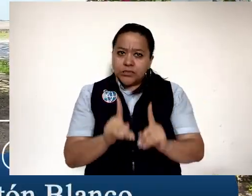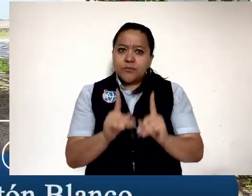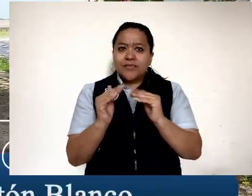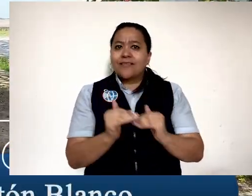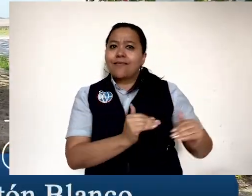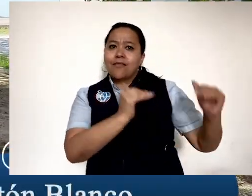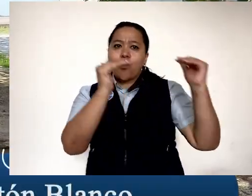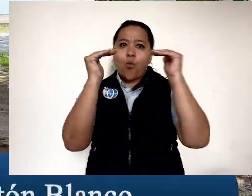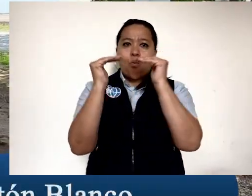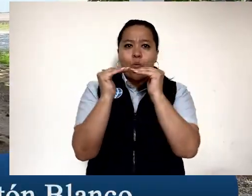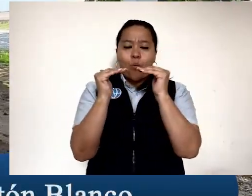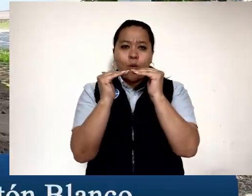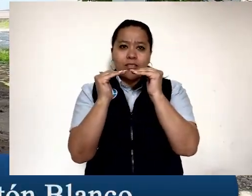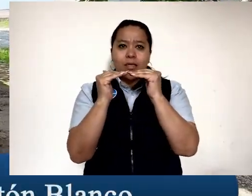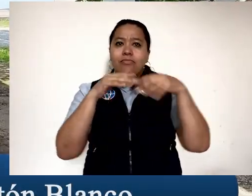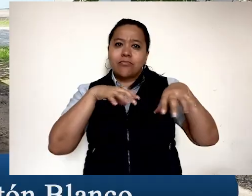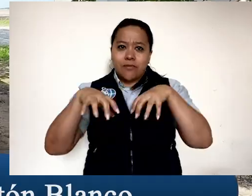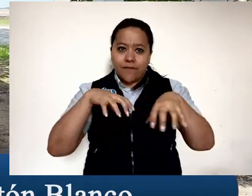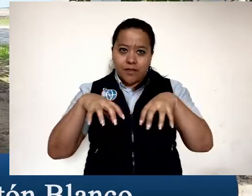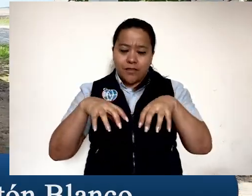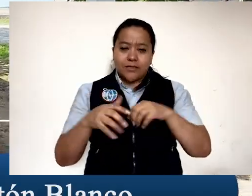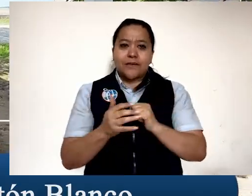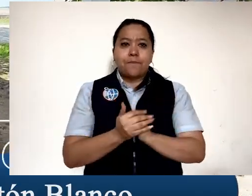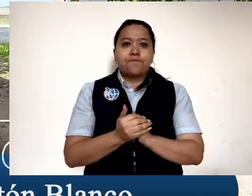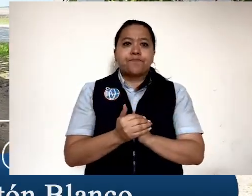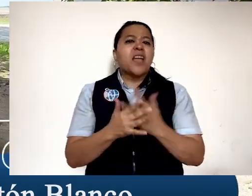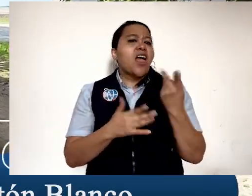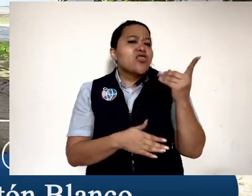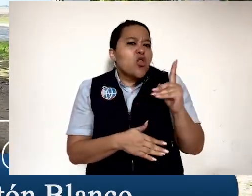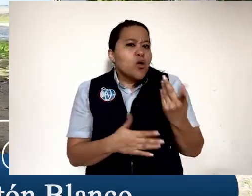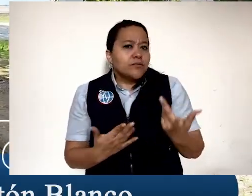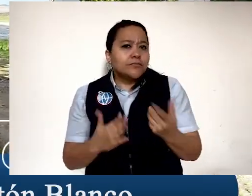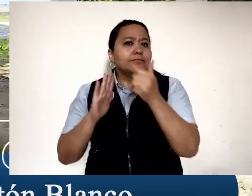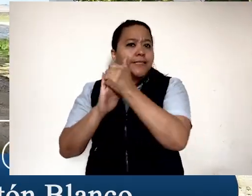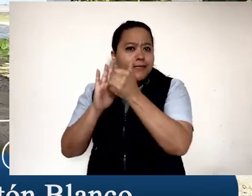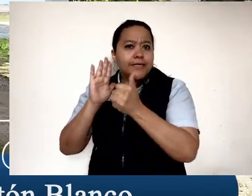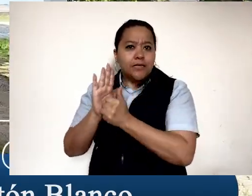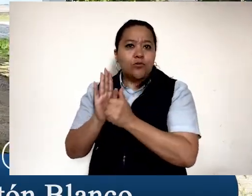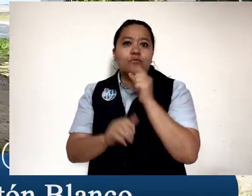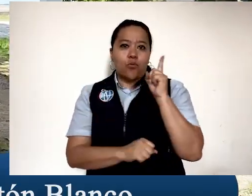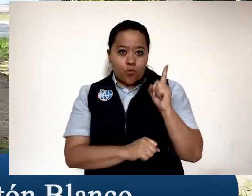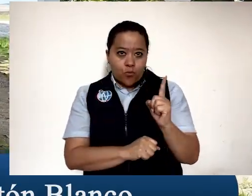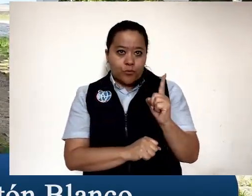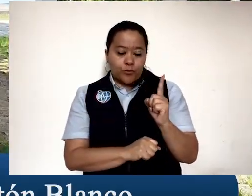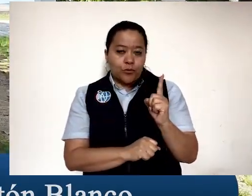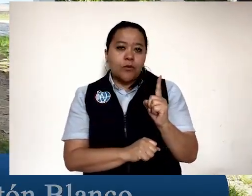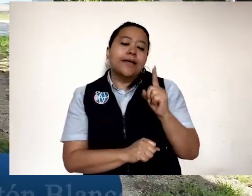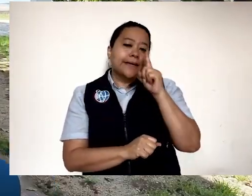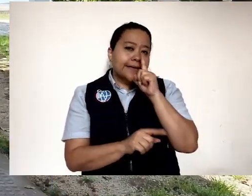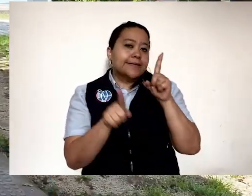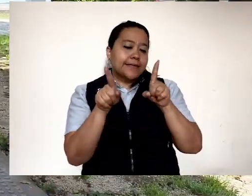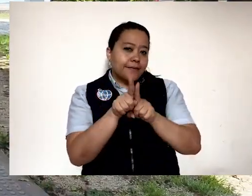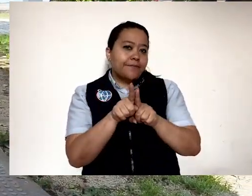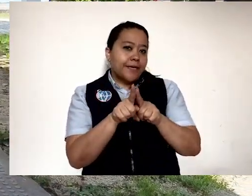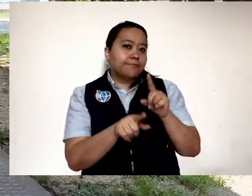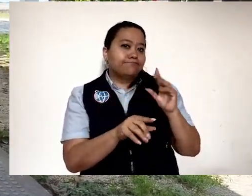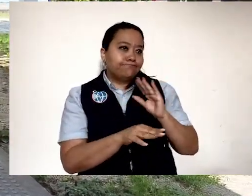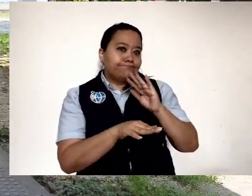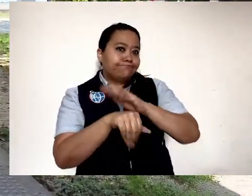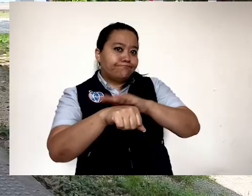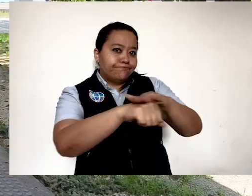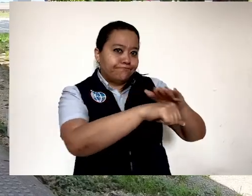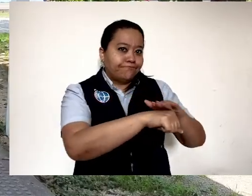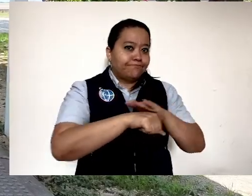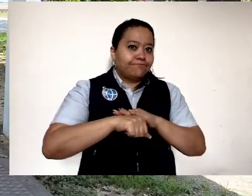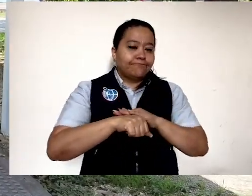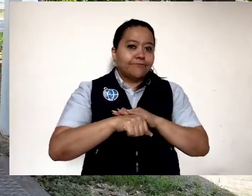de condiciones. Es el artículo 1, que es muy importante también mencionarlo. Asimismo, pues